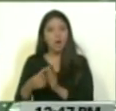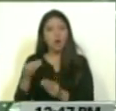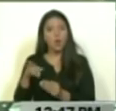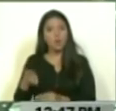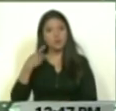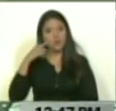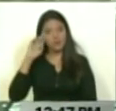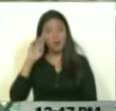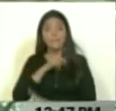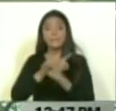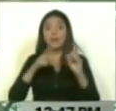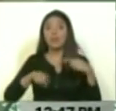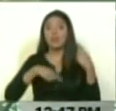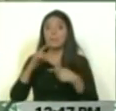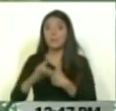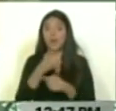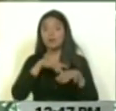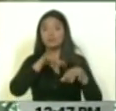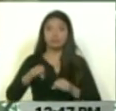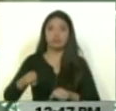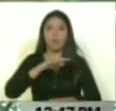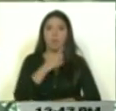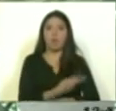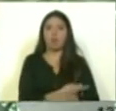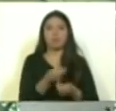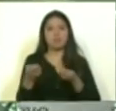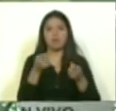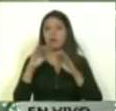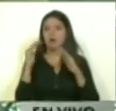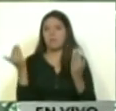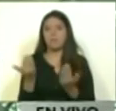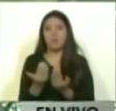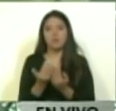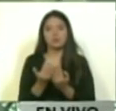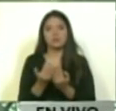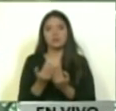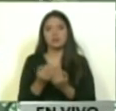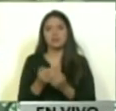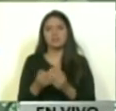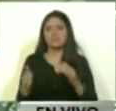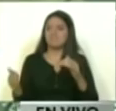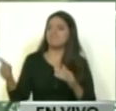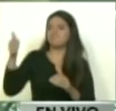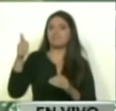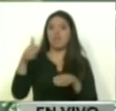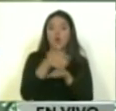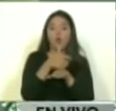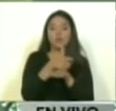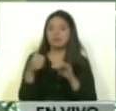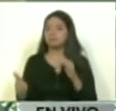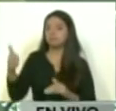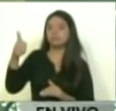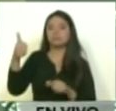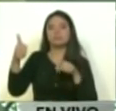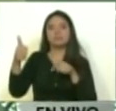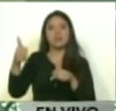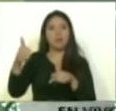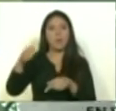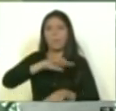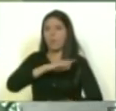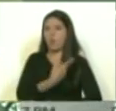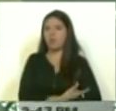final toman un poder en el mundo, superior a los gobiernos, superior a los organismos internacionales. Toman un poder